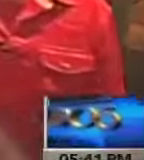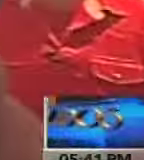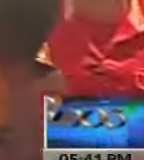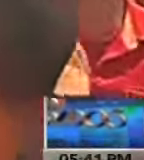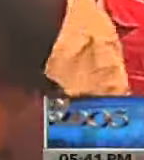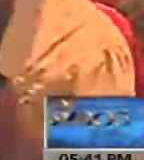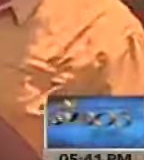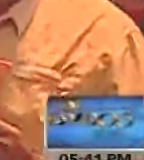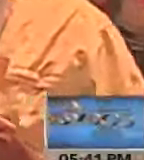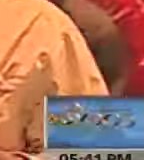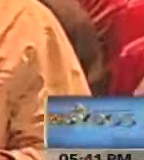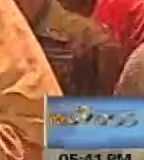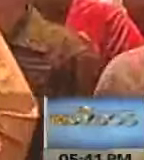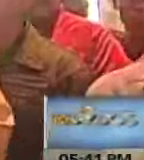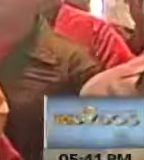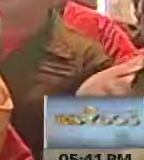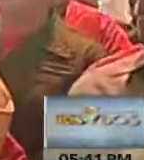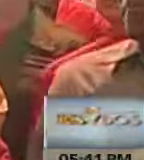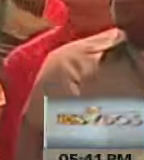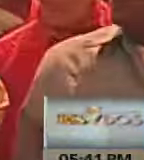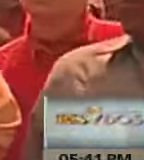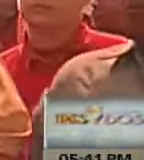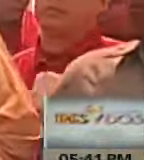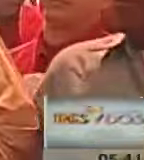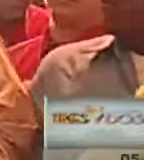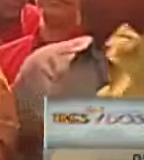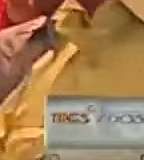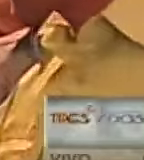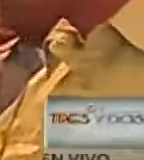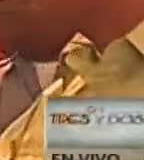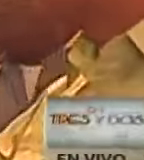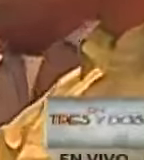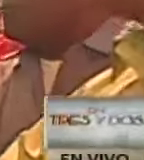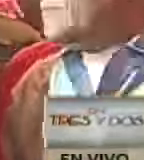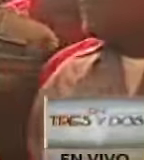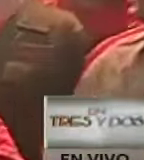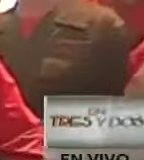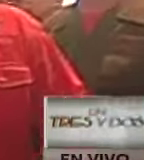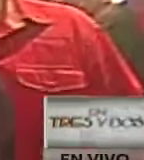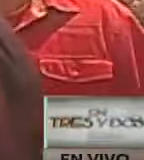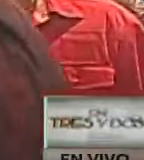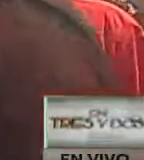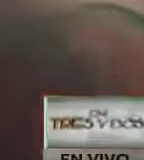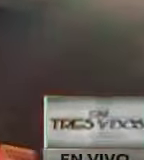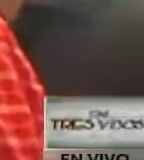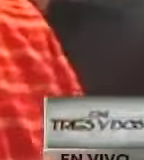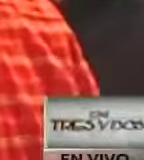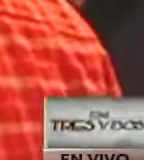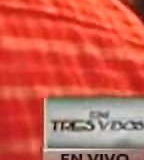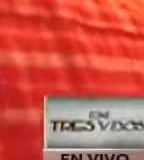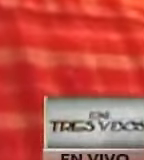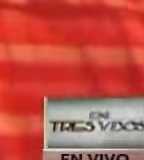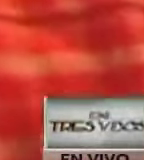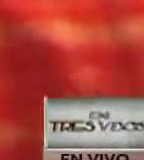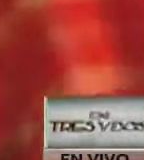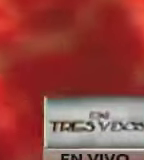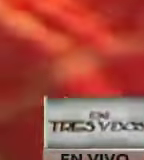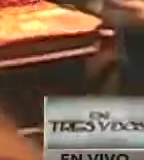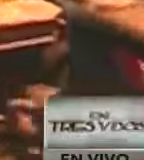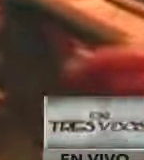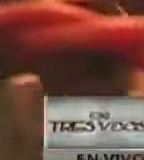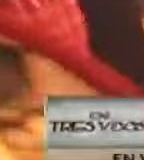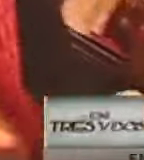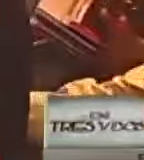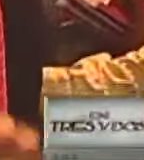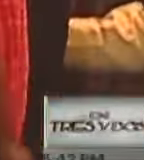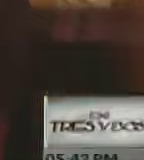ciudadanos y ciudadanas, son parte de las impresiones de las personas que son protagonistas